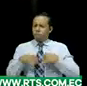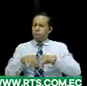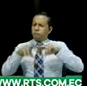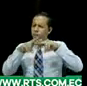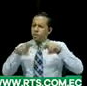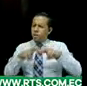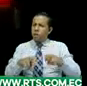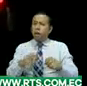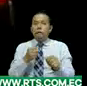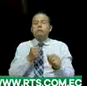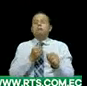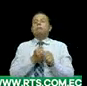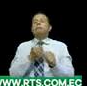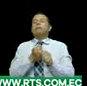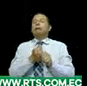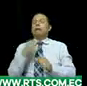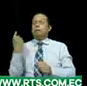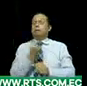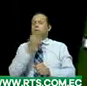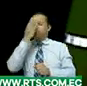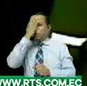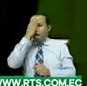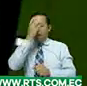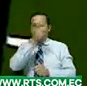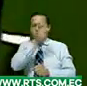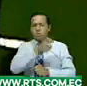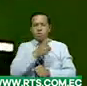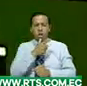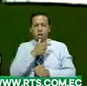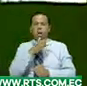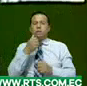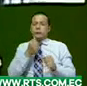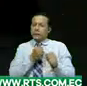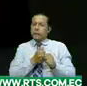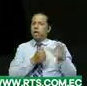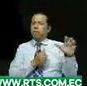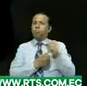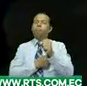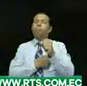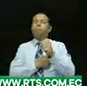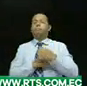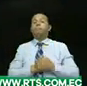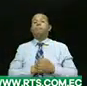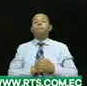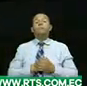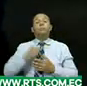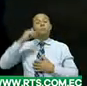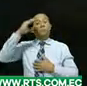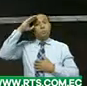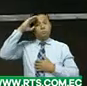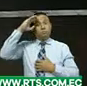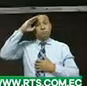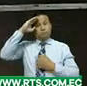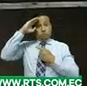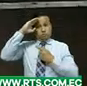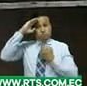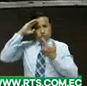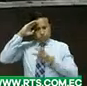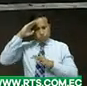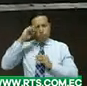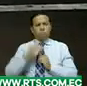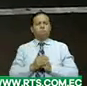poder identificar a las personas que hayan participado en este hecho. Aquí los agentes de unidades especiales de la Policía Nacional